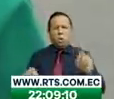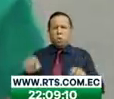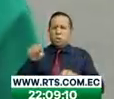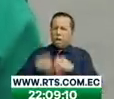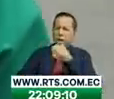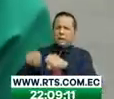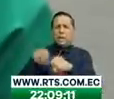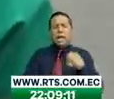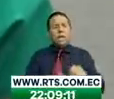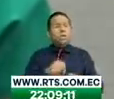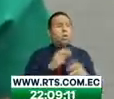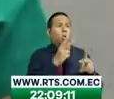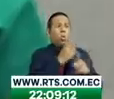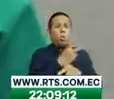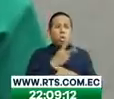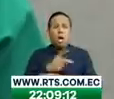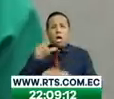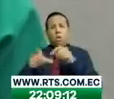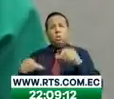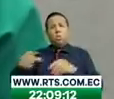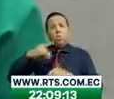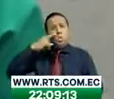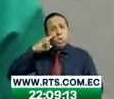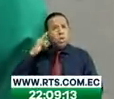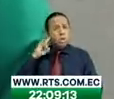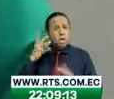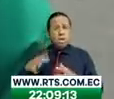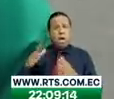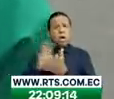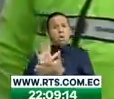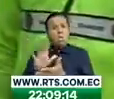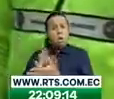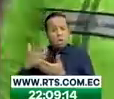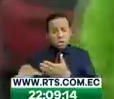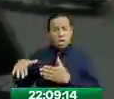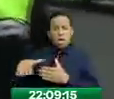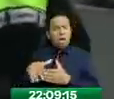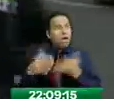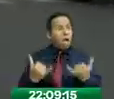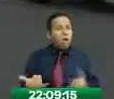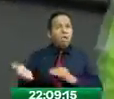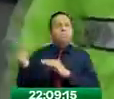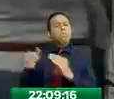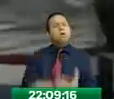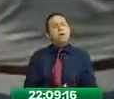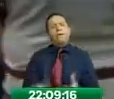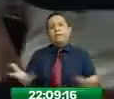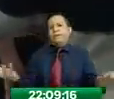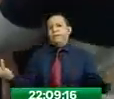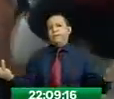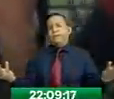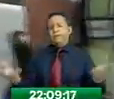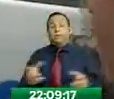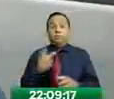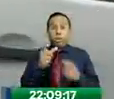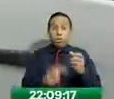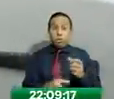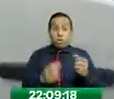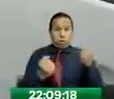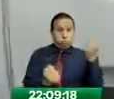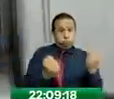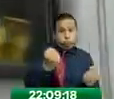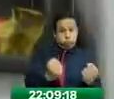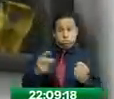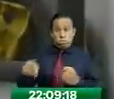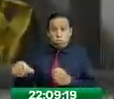estar advirtiendo que cuidado, vayan a atropellar a estos niños. Y ahora una muerte. Los dos conductores implicados fueron detenidos en la escena. Familiares